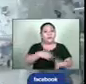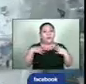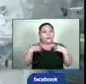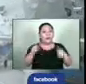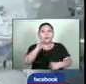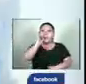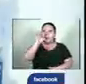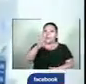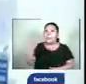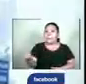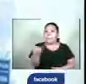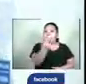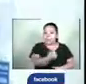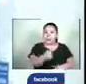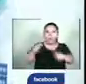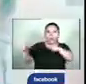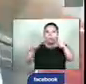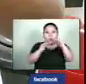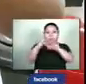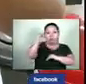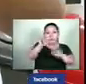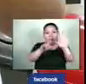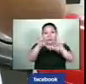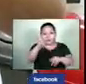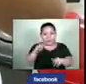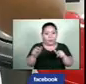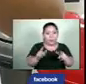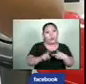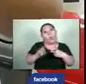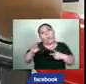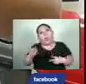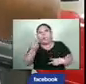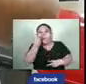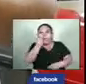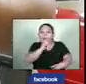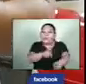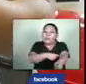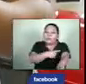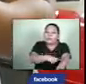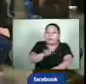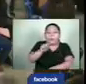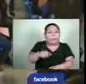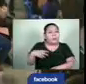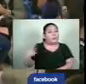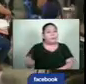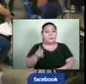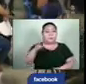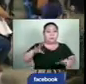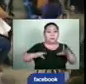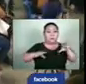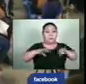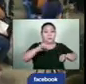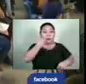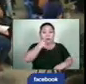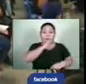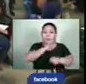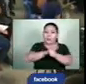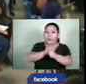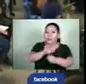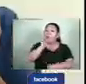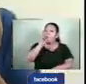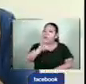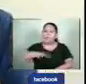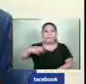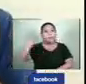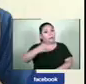mayores de 60 años y personas con enfermedades crónicas siguen siendo los más vulnerables. Por ello destacó la importancia